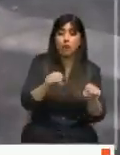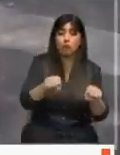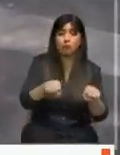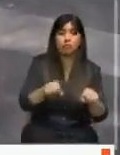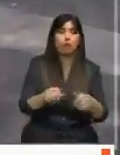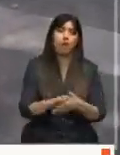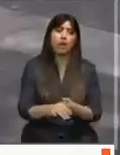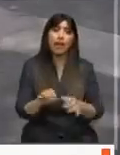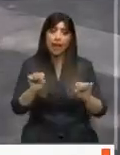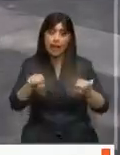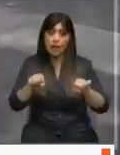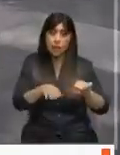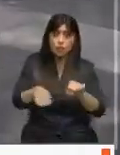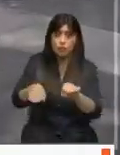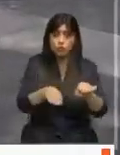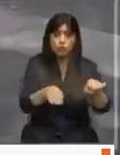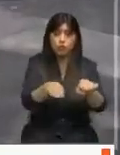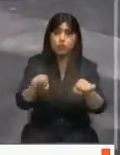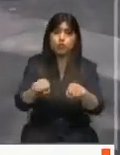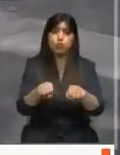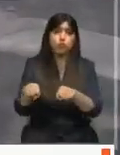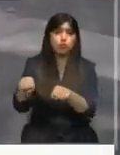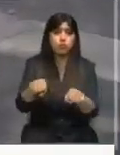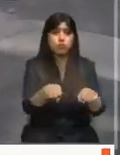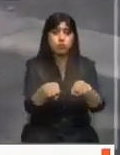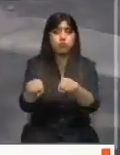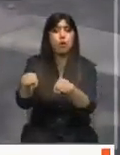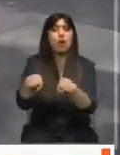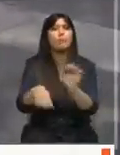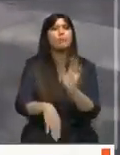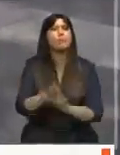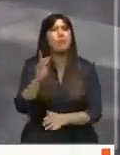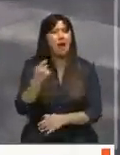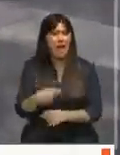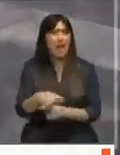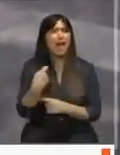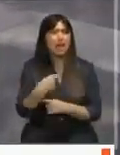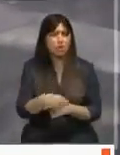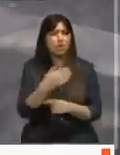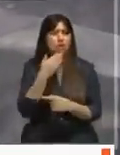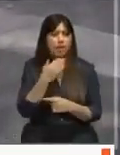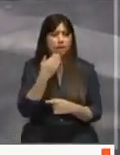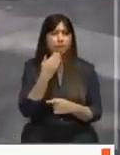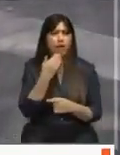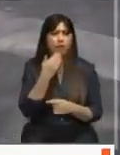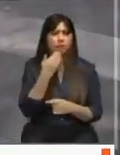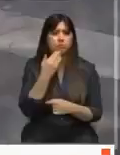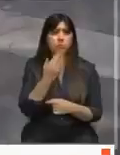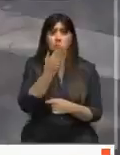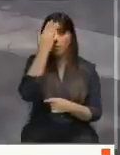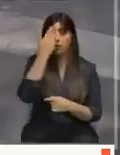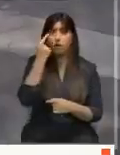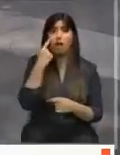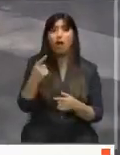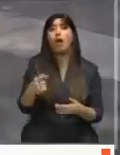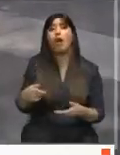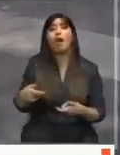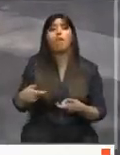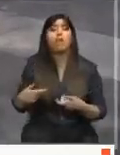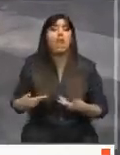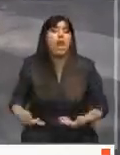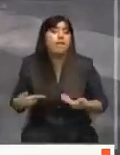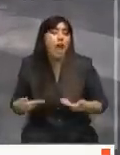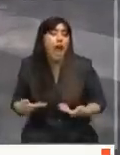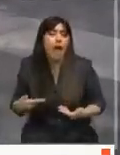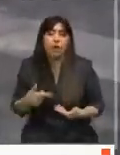a medida que se han ido popularizando, se han vuelto más caros. Y claro, como es algo como muy liviano, muy,